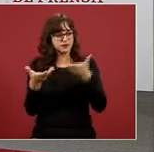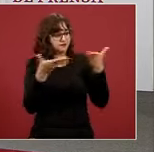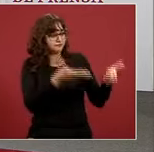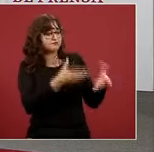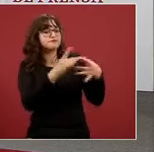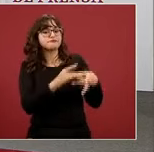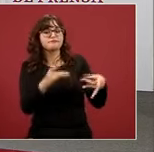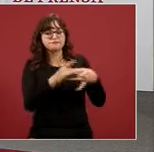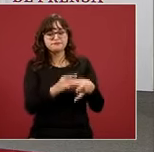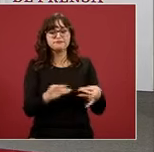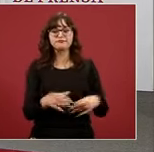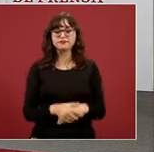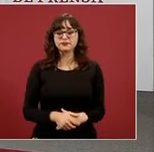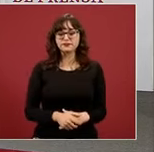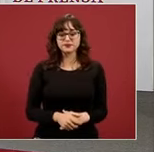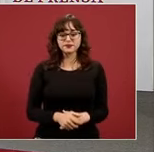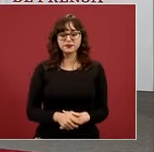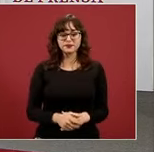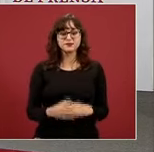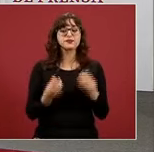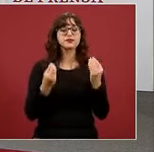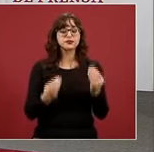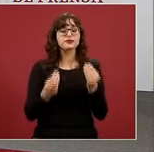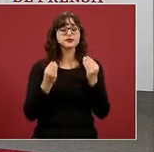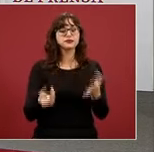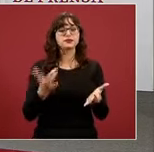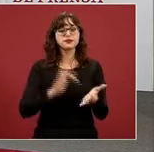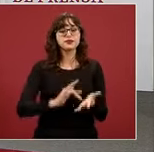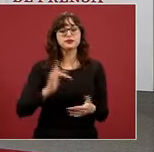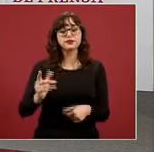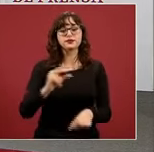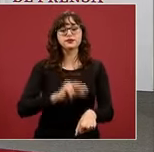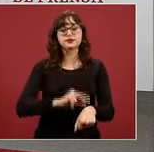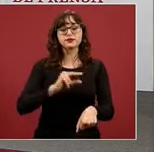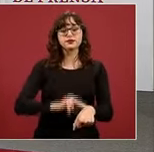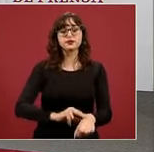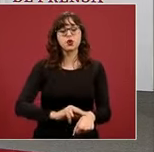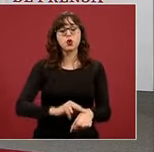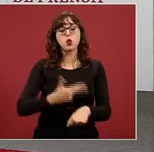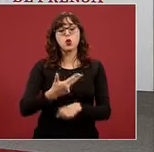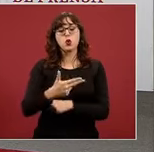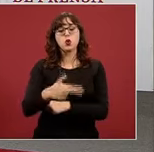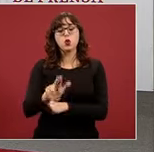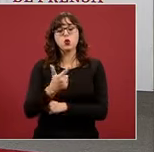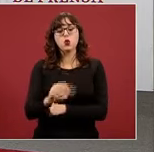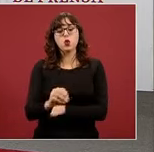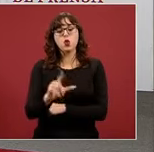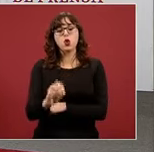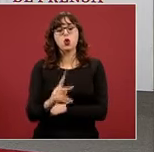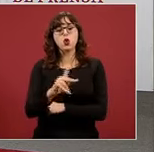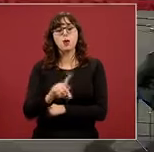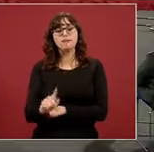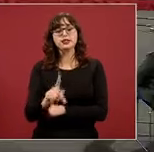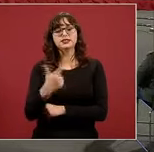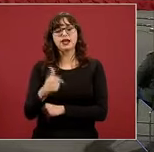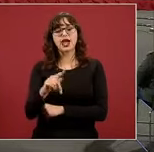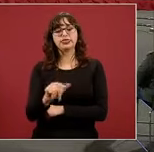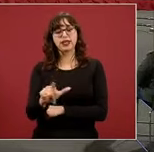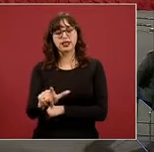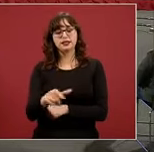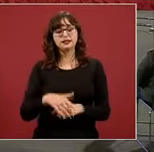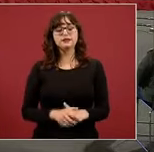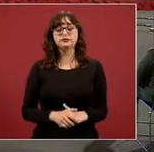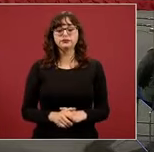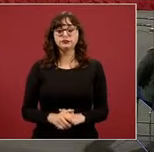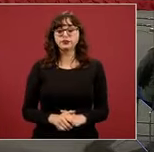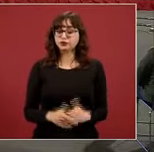Adelante. Muchas gracias al doctor Hugo López-Gatell y pues también tiene que ver con un